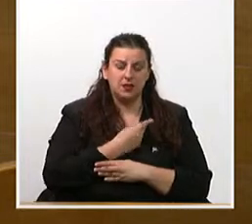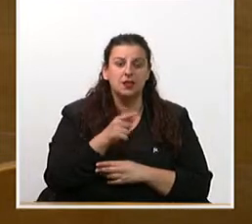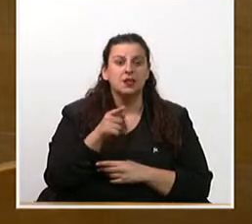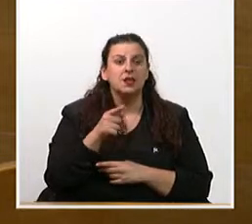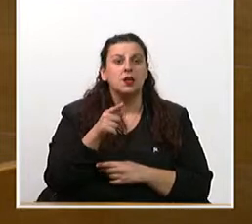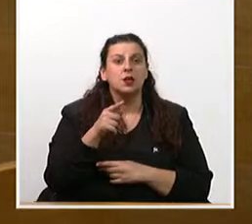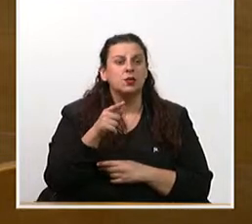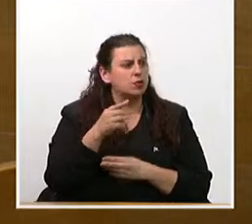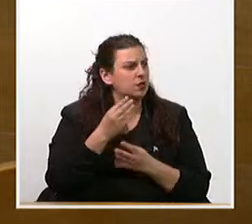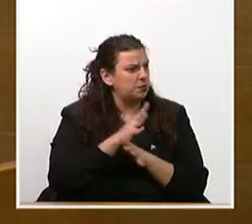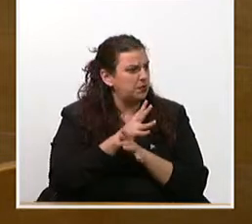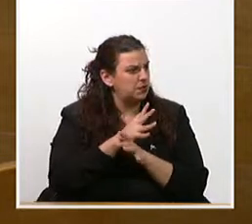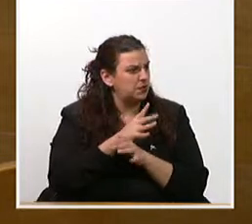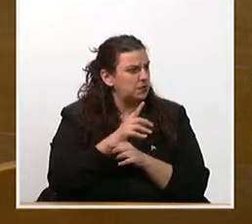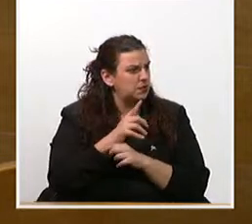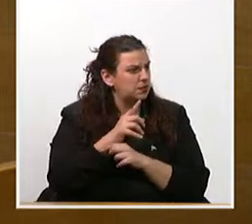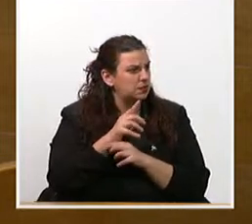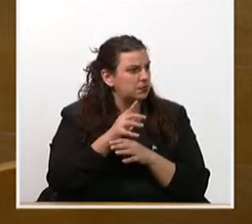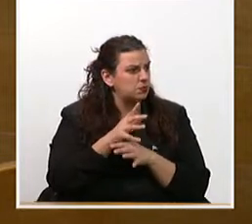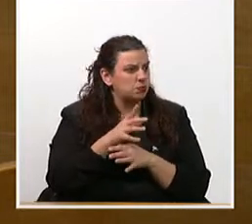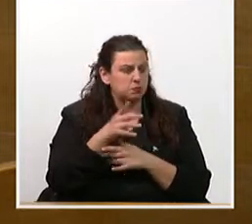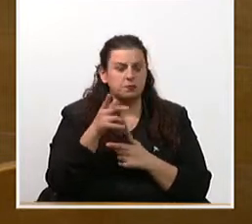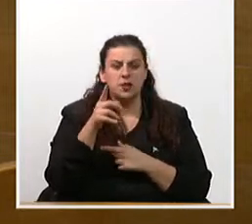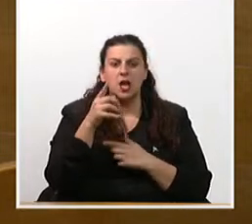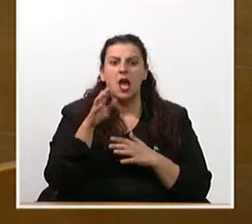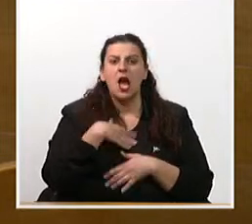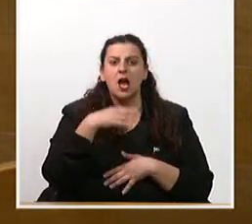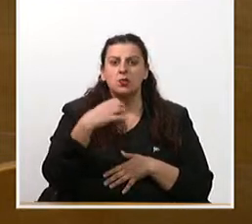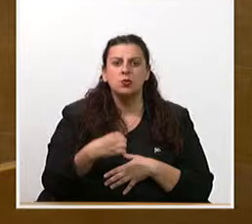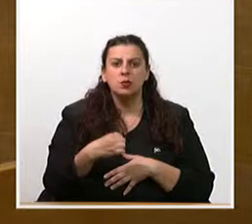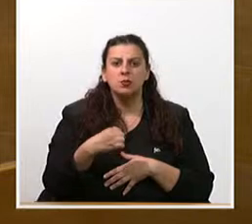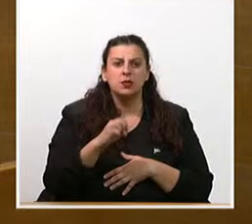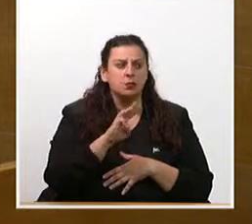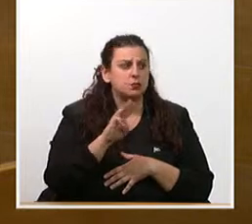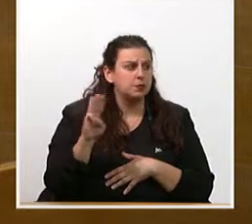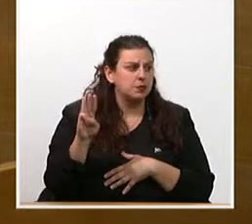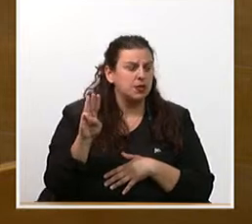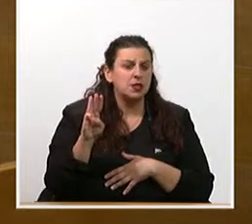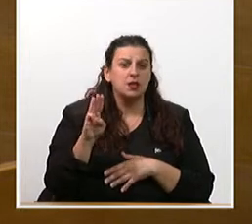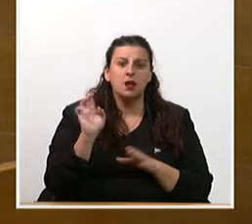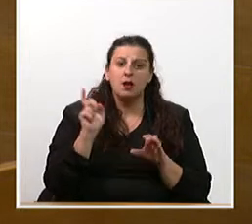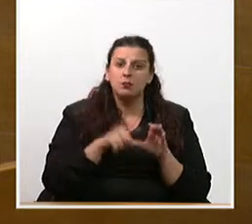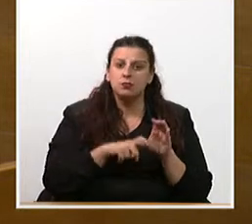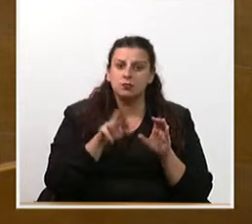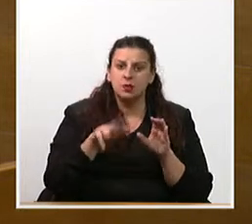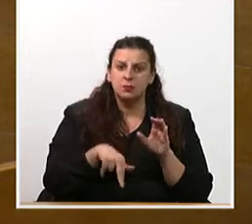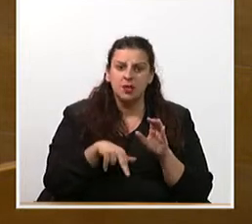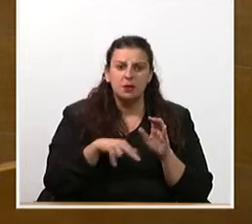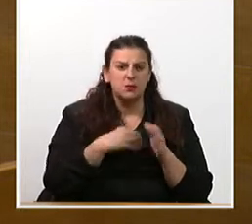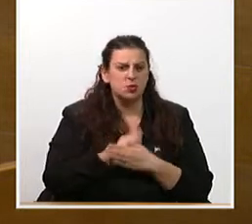yas deos del popular tamb se va incorporar al programa